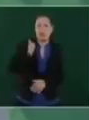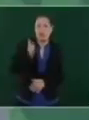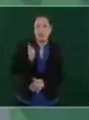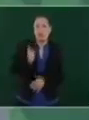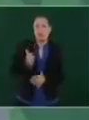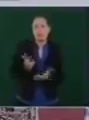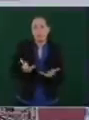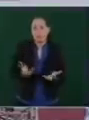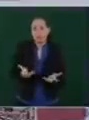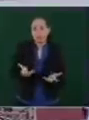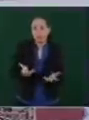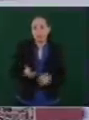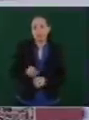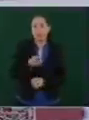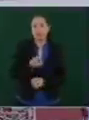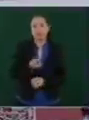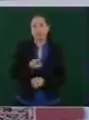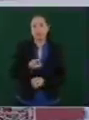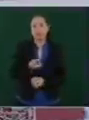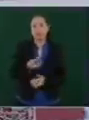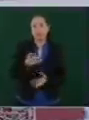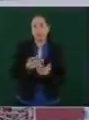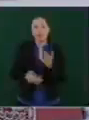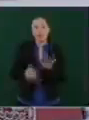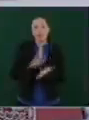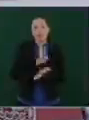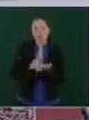a nuestra soberanía,